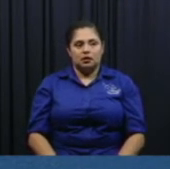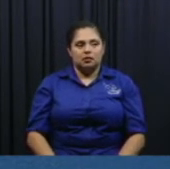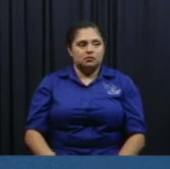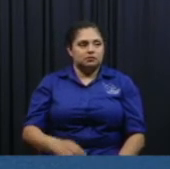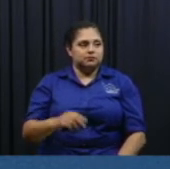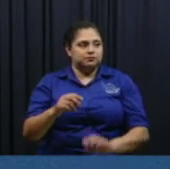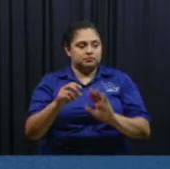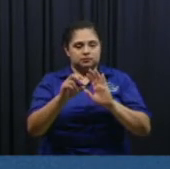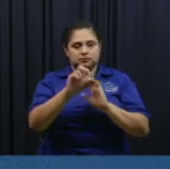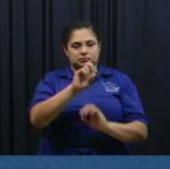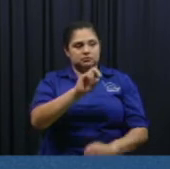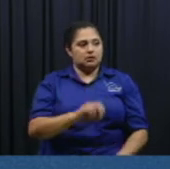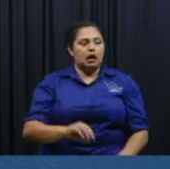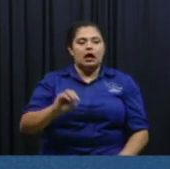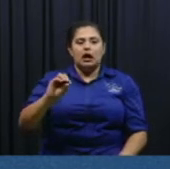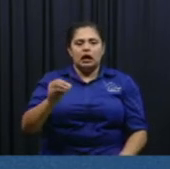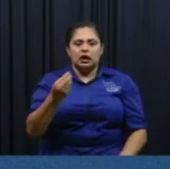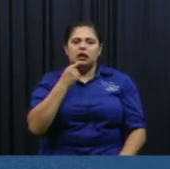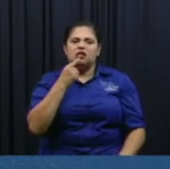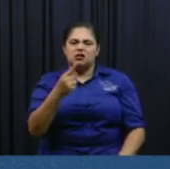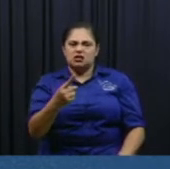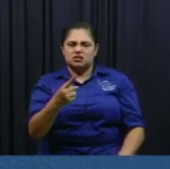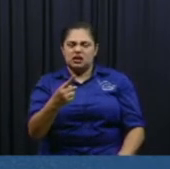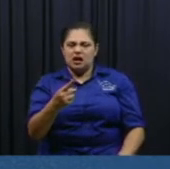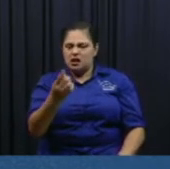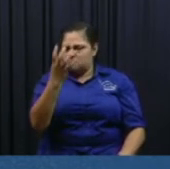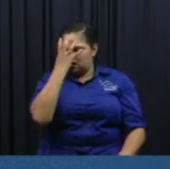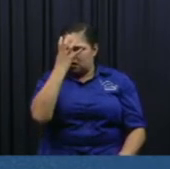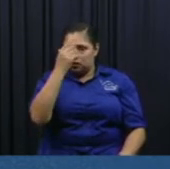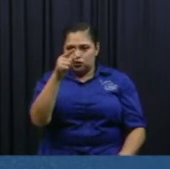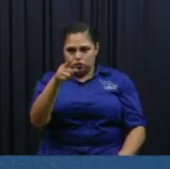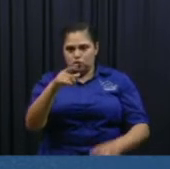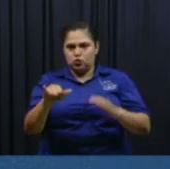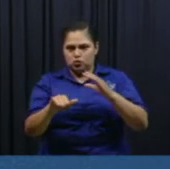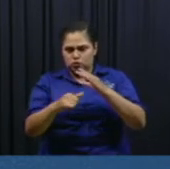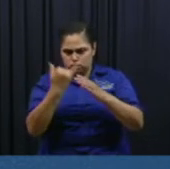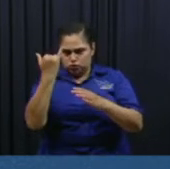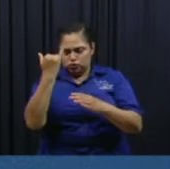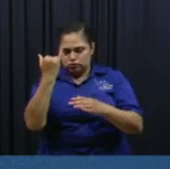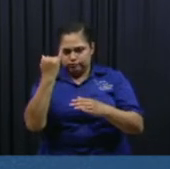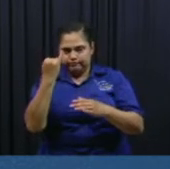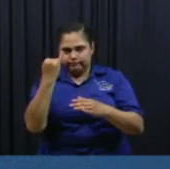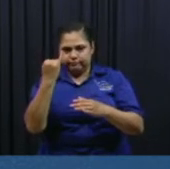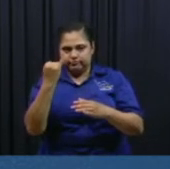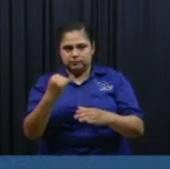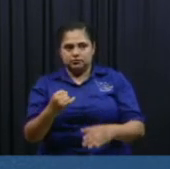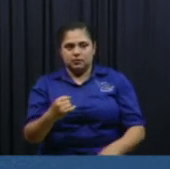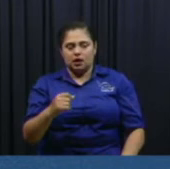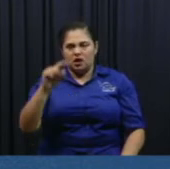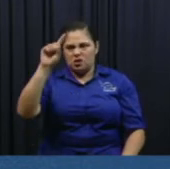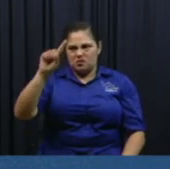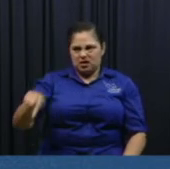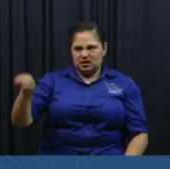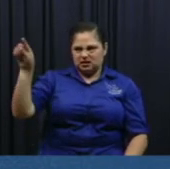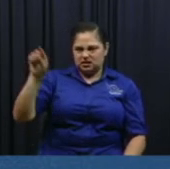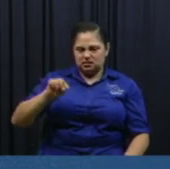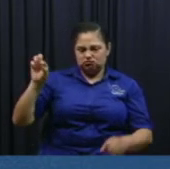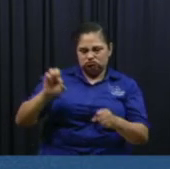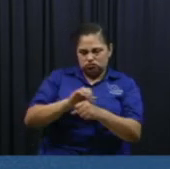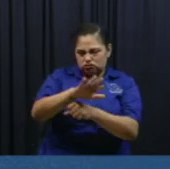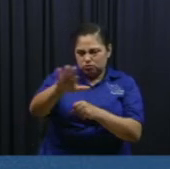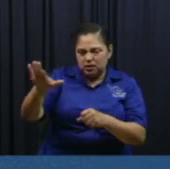al que le dice al impío justo eres lo maldecirán los